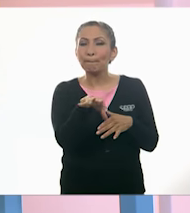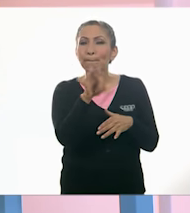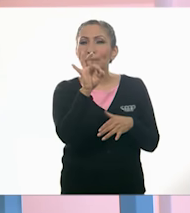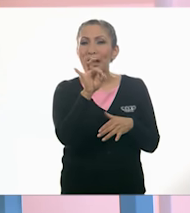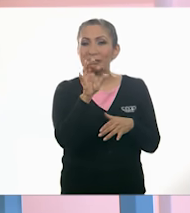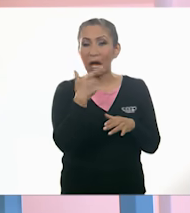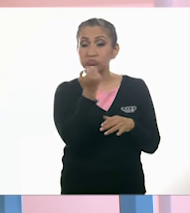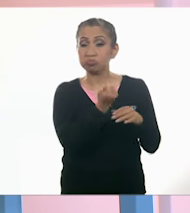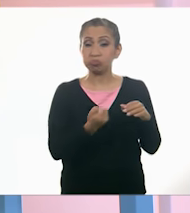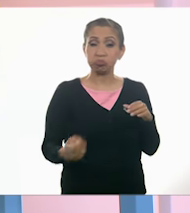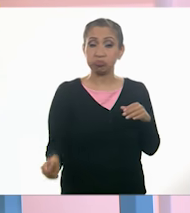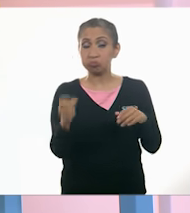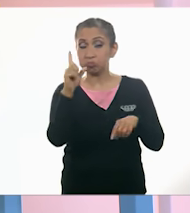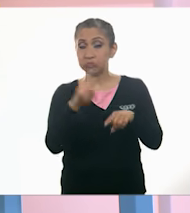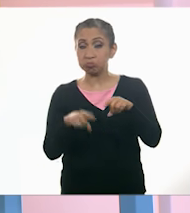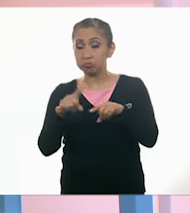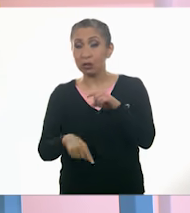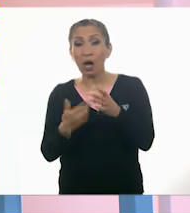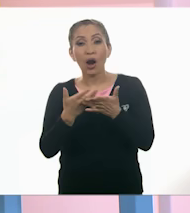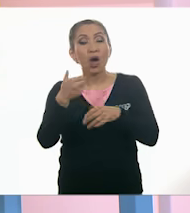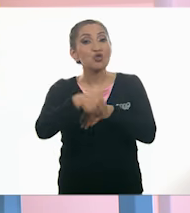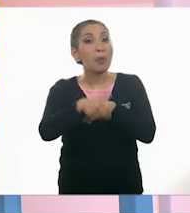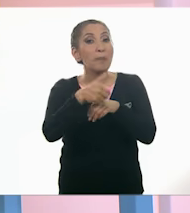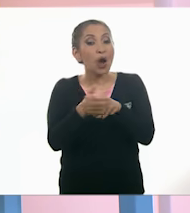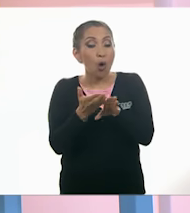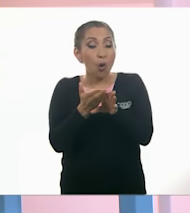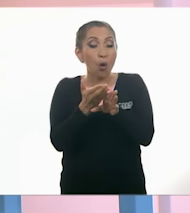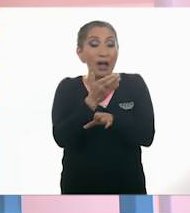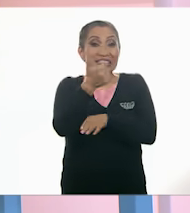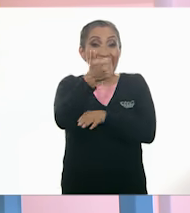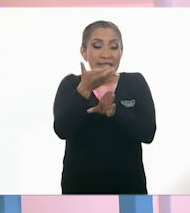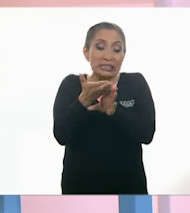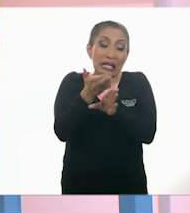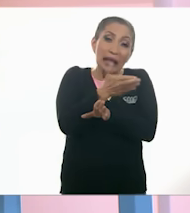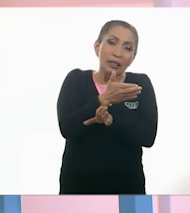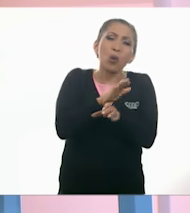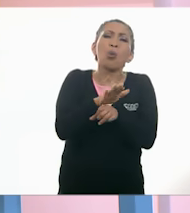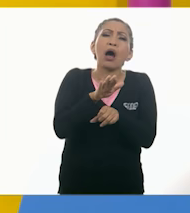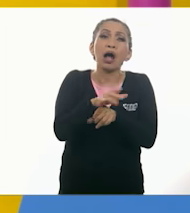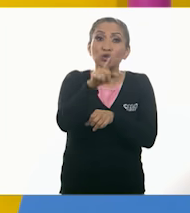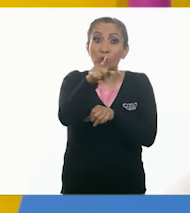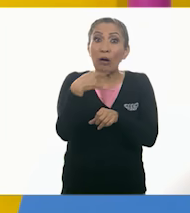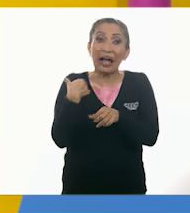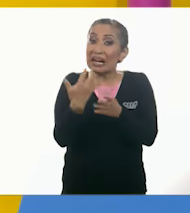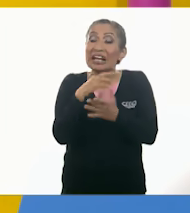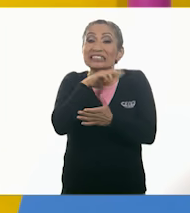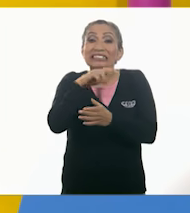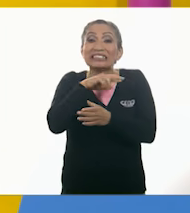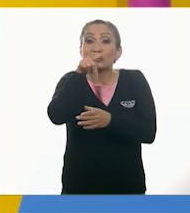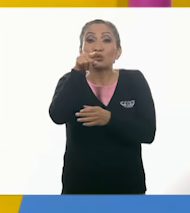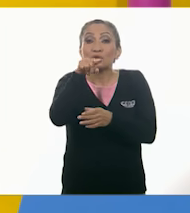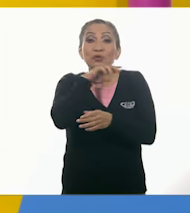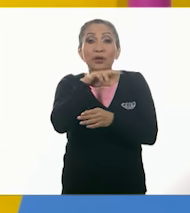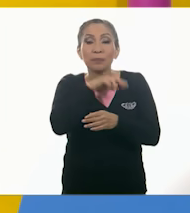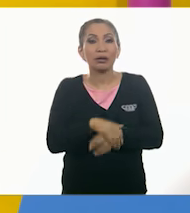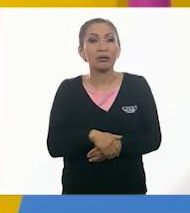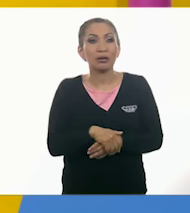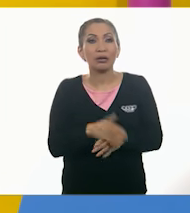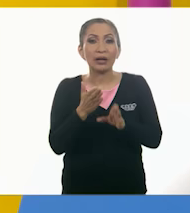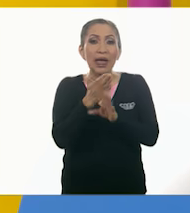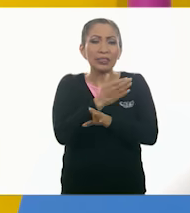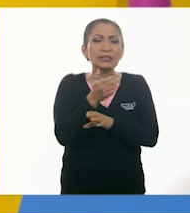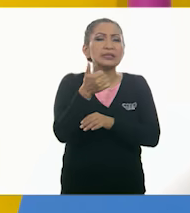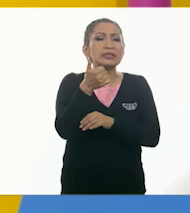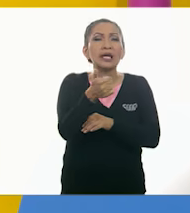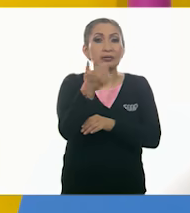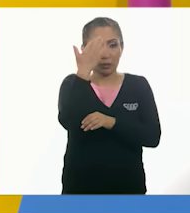que eres experto restando, el número que se encuentra antes del 6. Niños, gánenle a Pepe. ¿Cuál está antes del 6? Ustedes